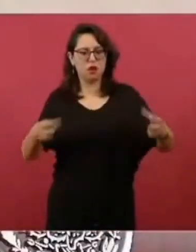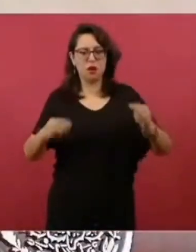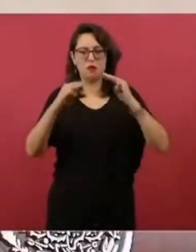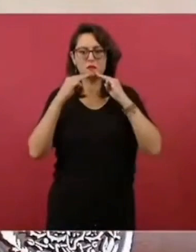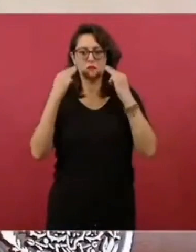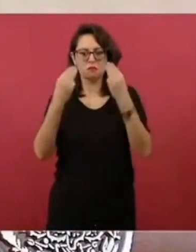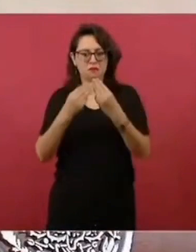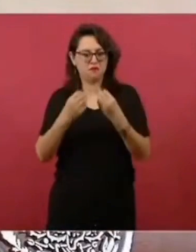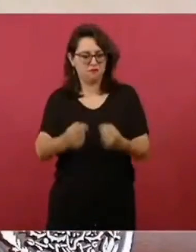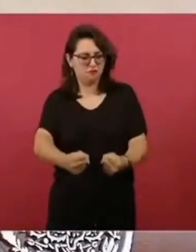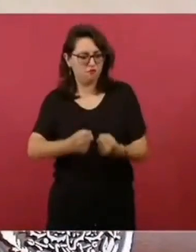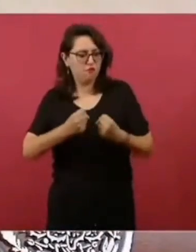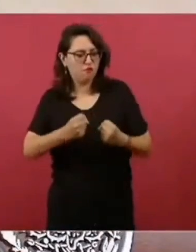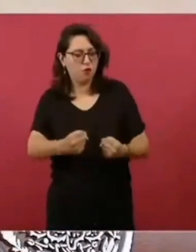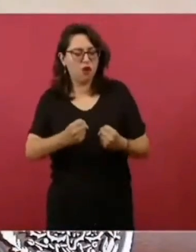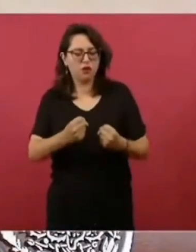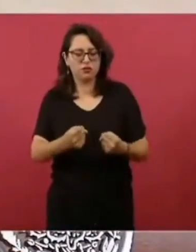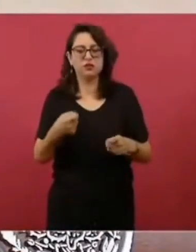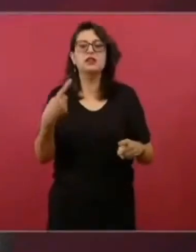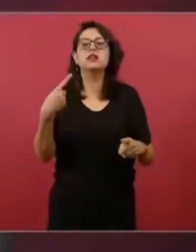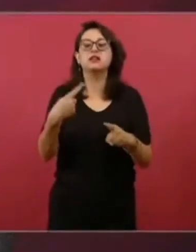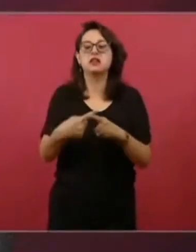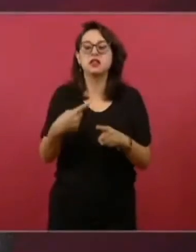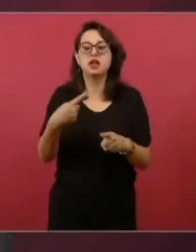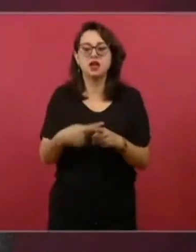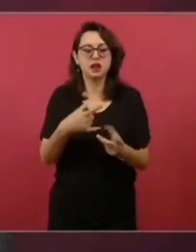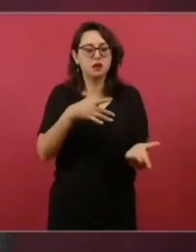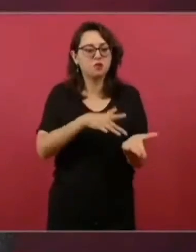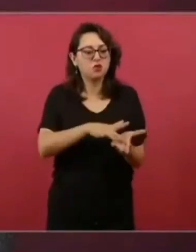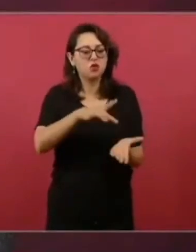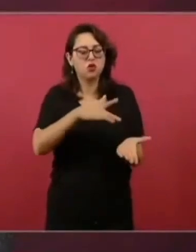de esta violencia que estamos padeciendo.